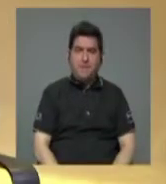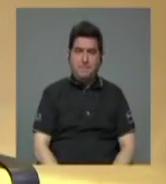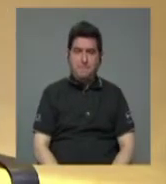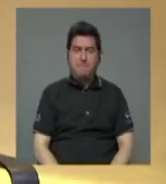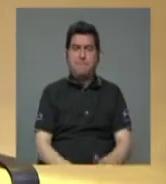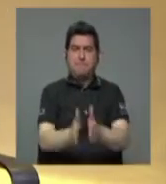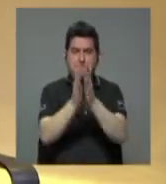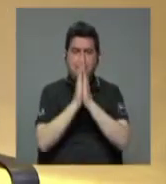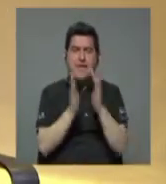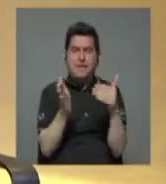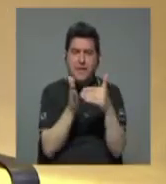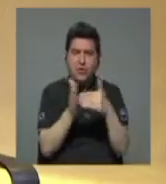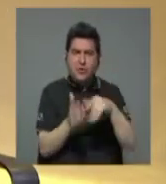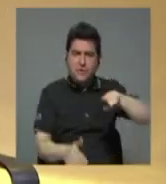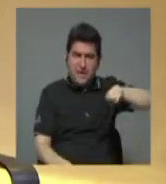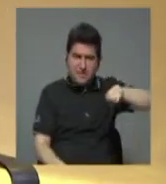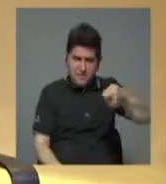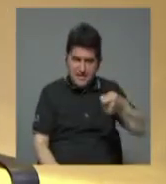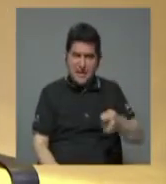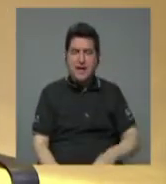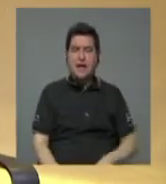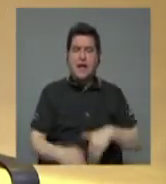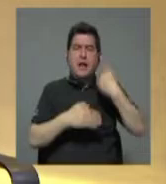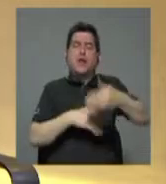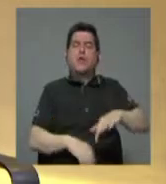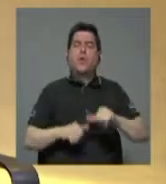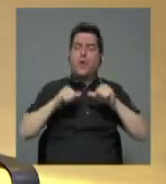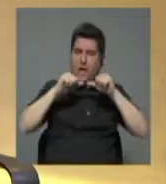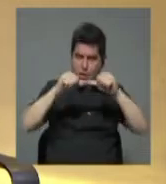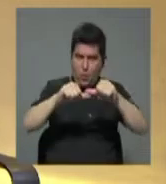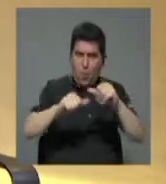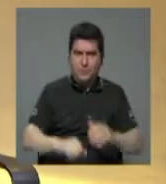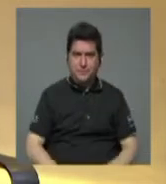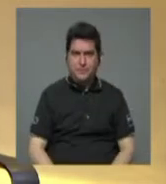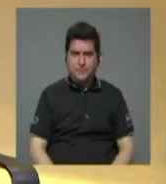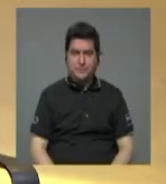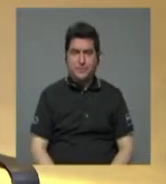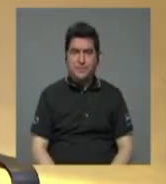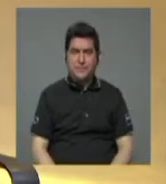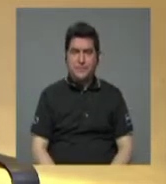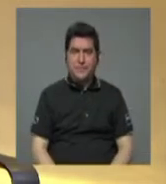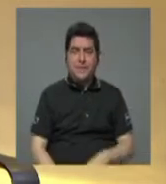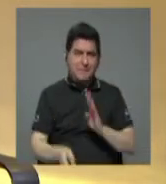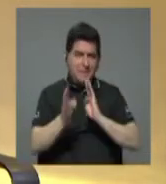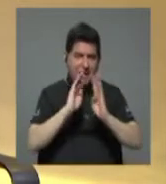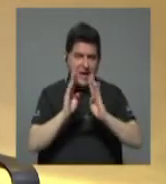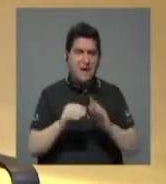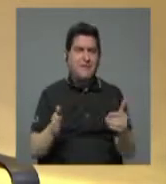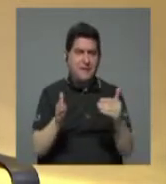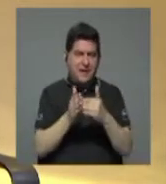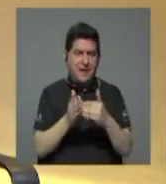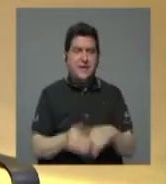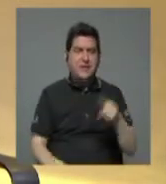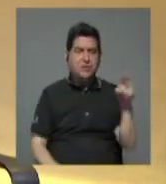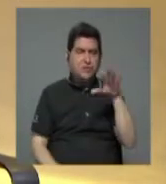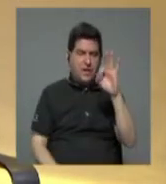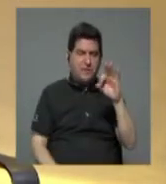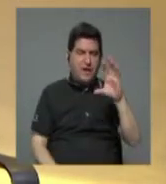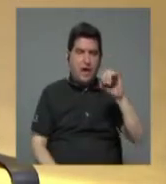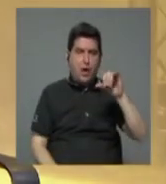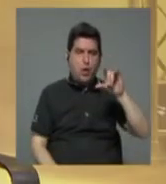a pedirle de nuevo al canal que nos vuelva a invitar y continuamos hablando de la zona franca